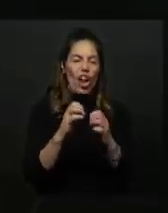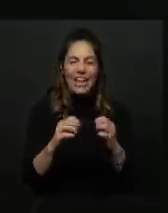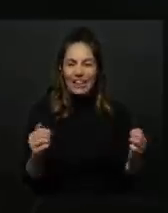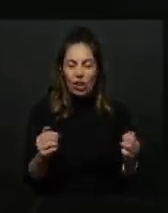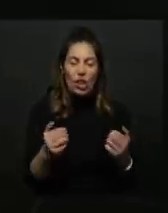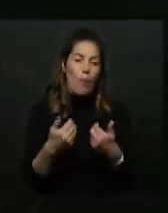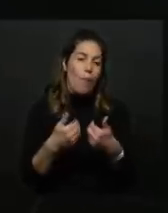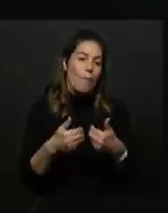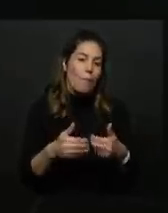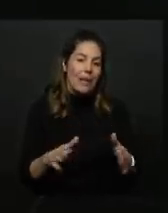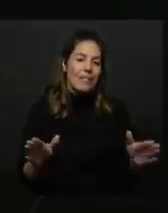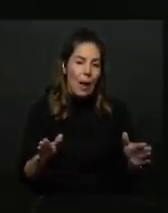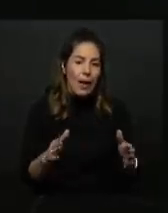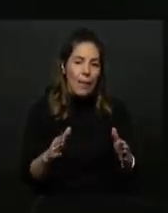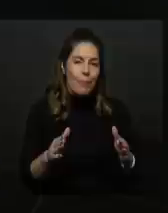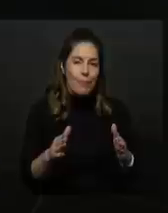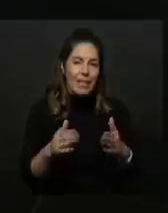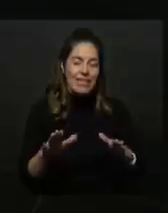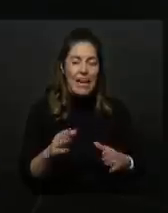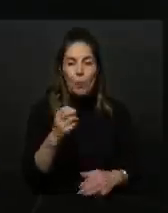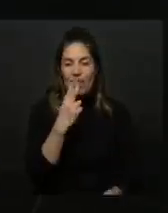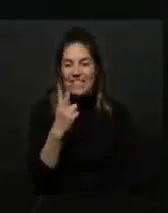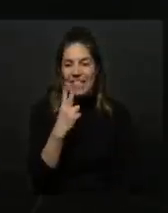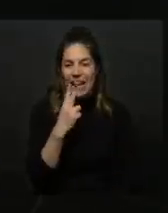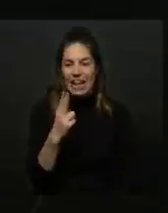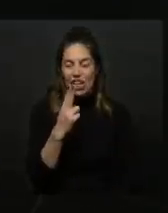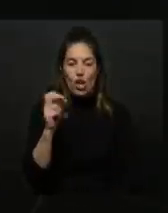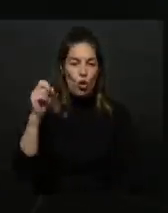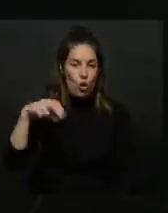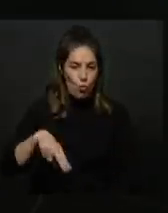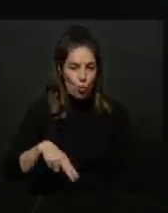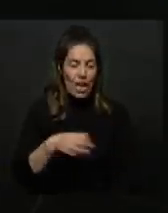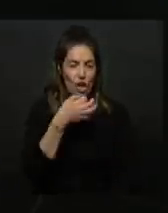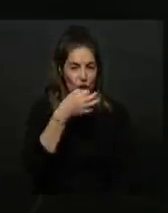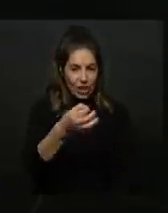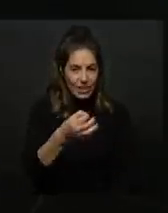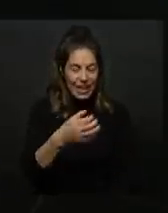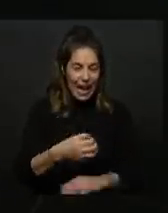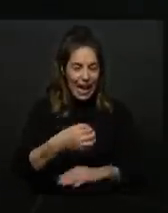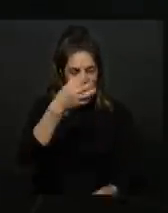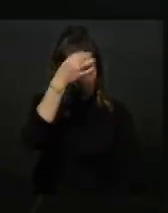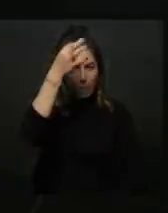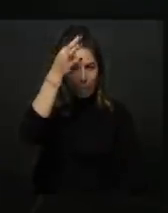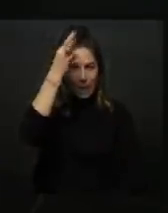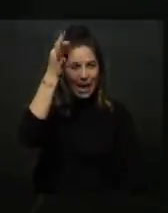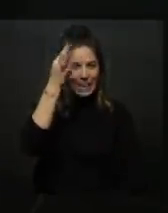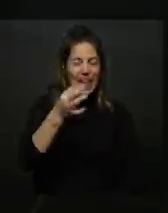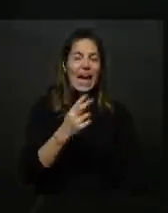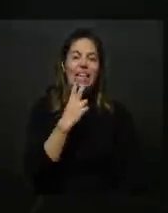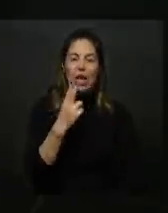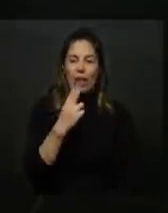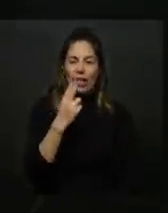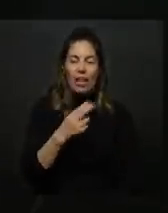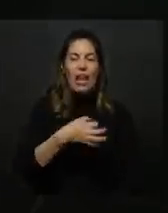de entrada para el cigarrillo común esto lo estaba la experta en tabacología Laura de jambí durante la conferencia